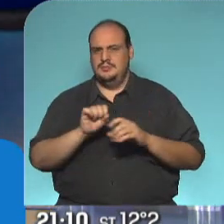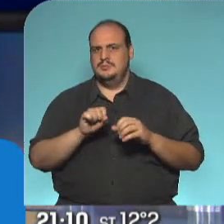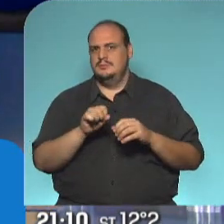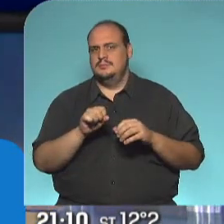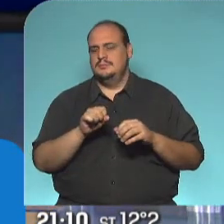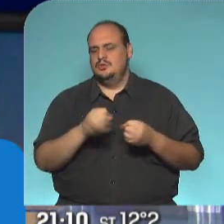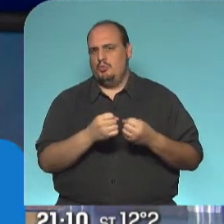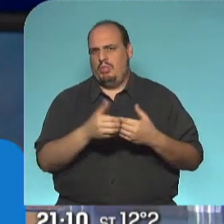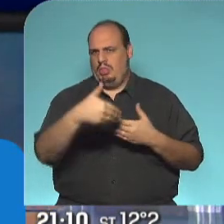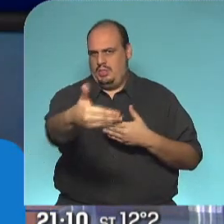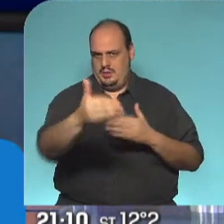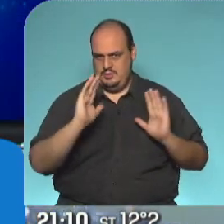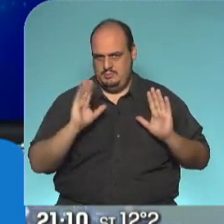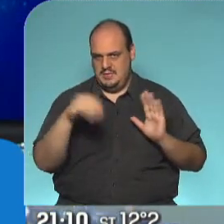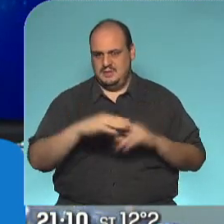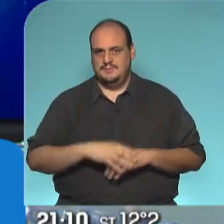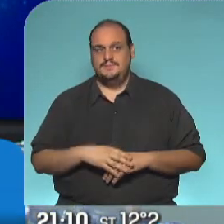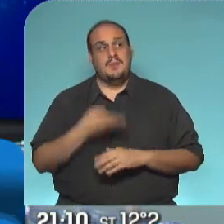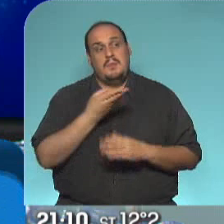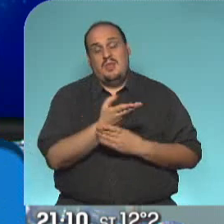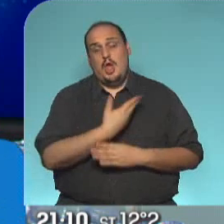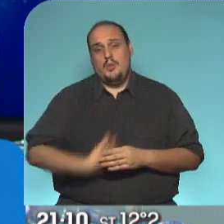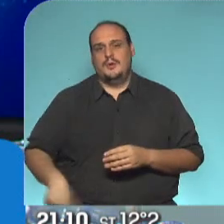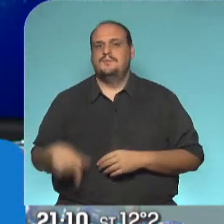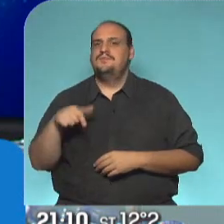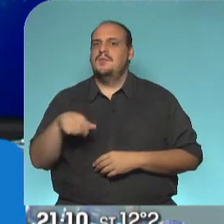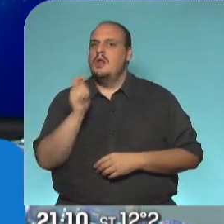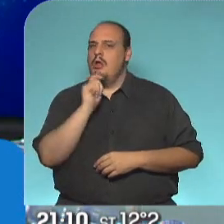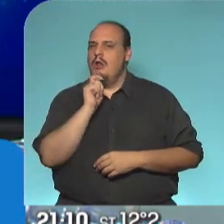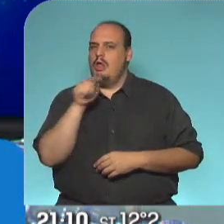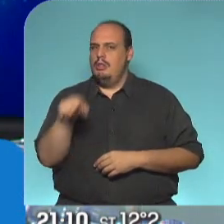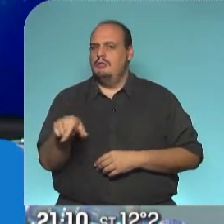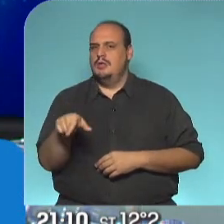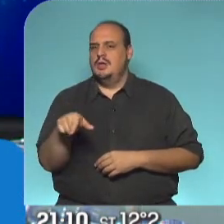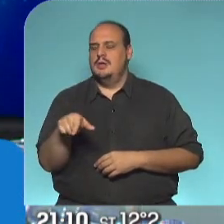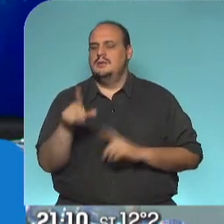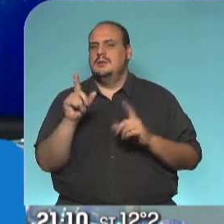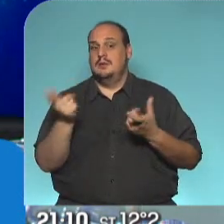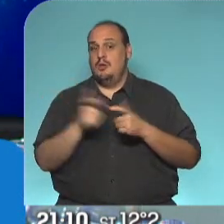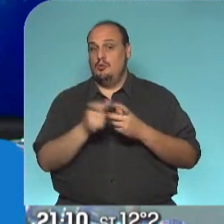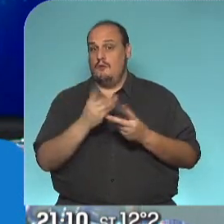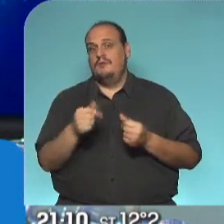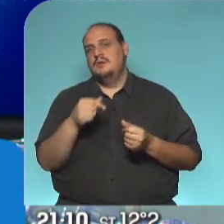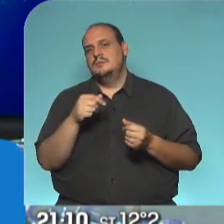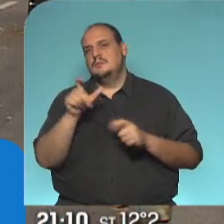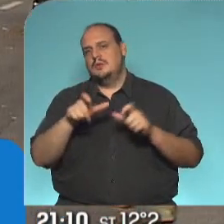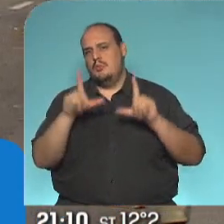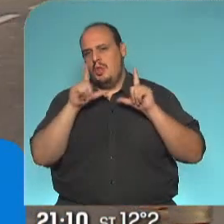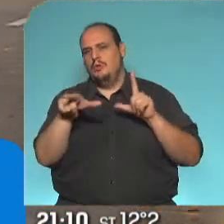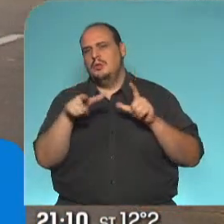para el gobierno fue ese. Si te parece, vamos a compartir una nota que se realizaba minutos después con los protagonistas de esa reunión. Dale.